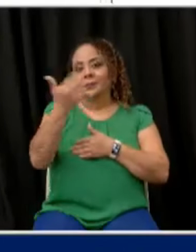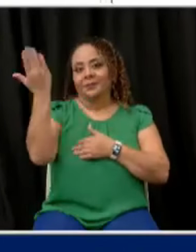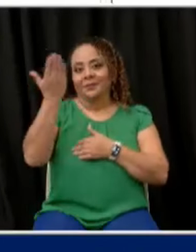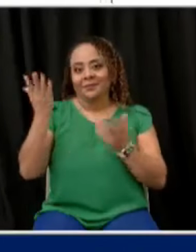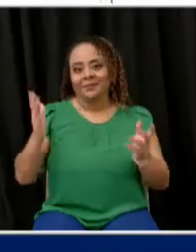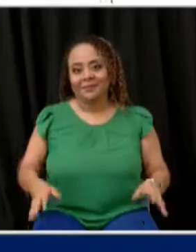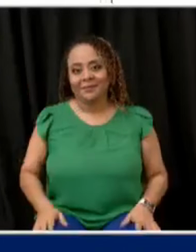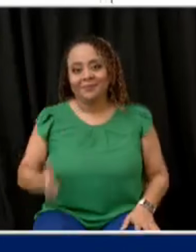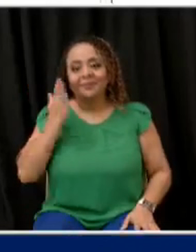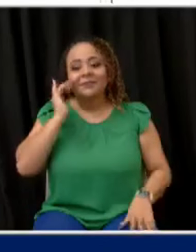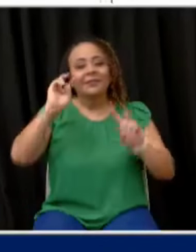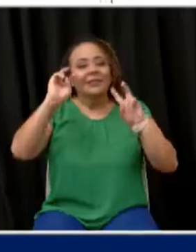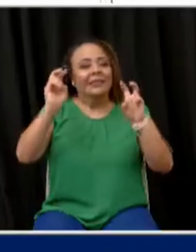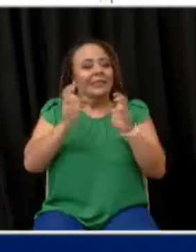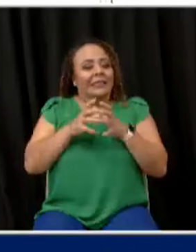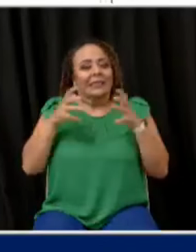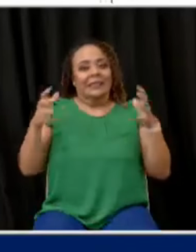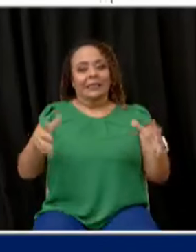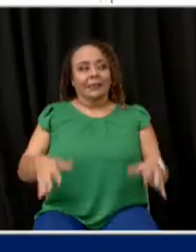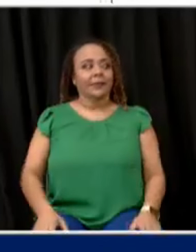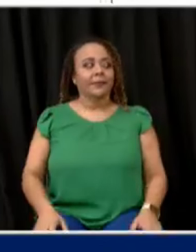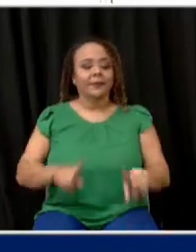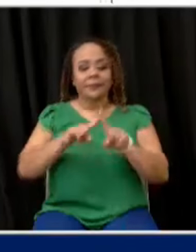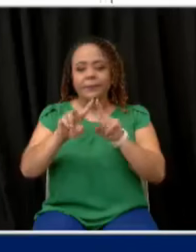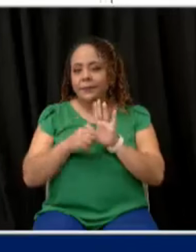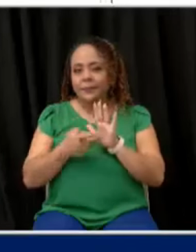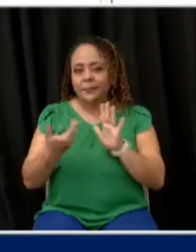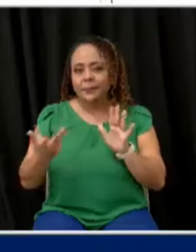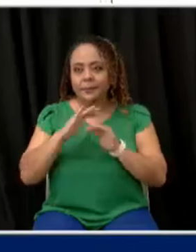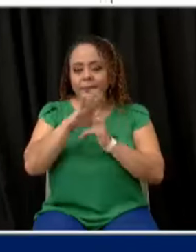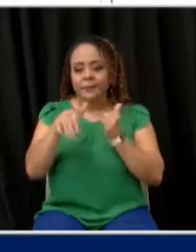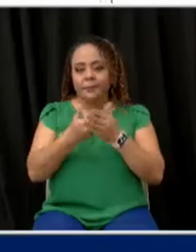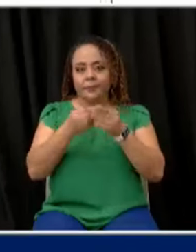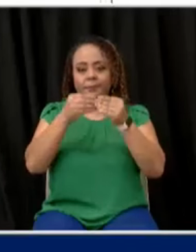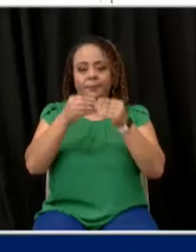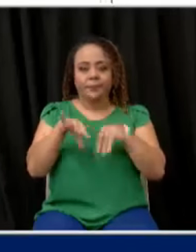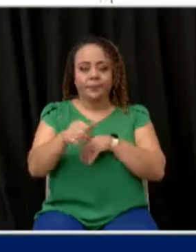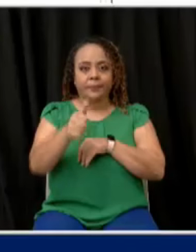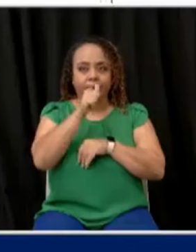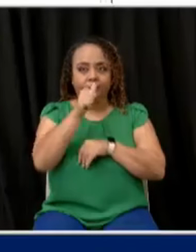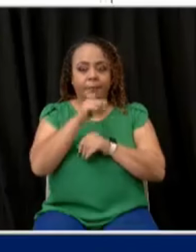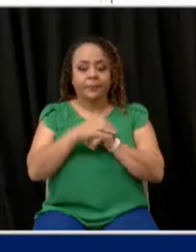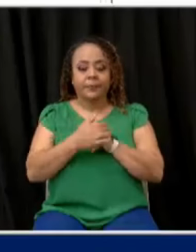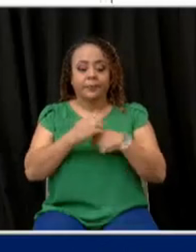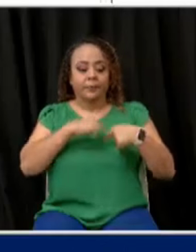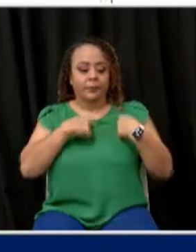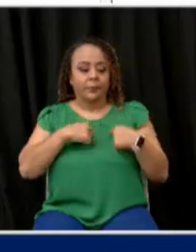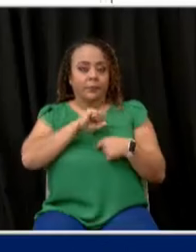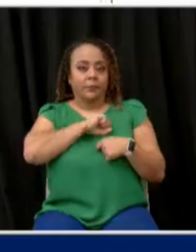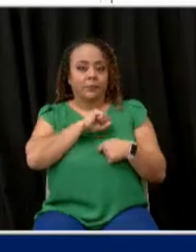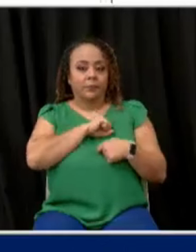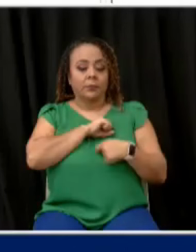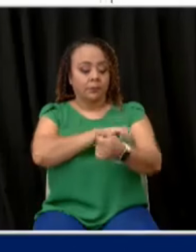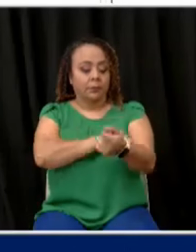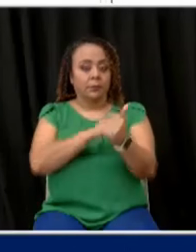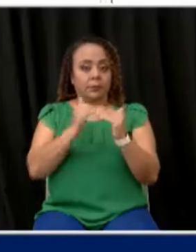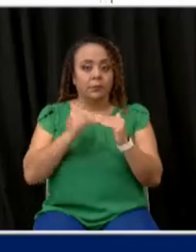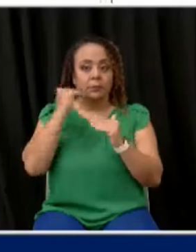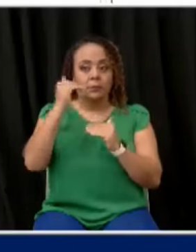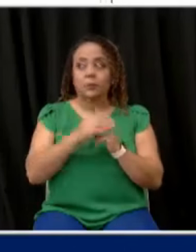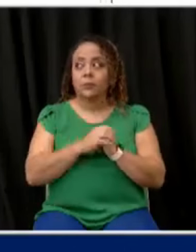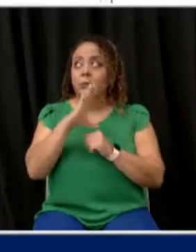porque es un tema grande. Claro. Pero lo que quiero decir es que todo lo que es la pérdida de líquido, lo que es frecuencia cardíaca, lo que es presión arterial, lo